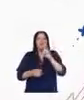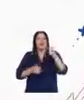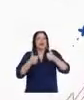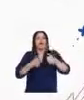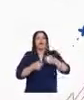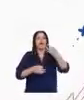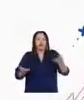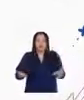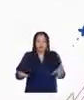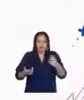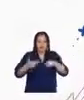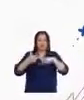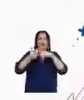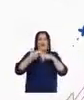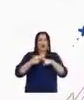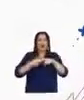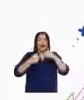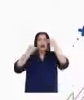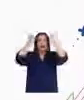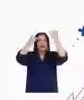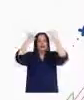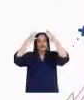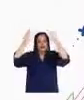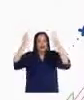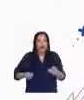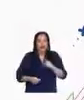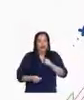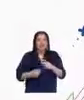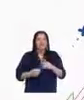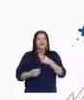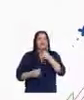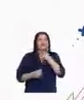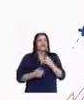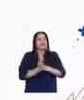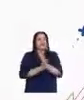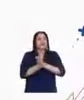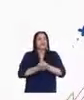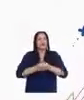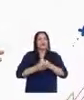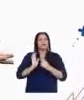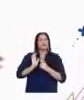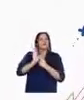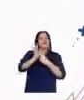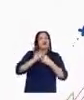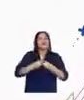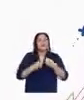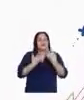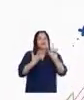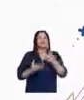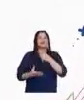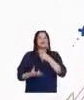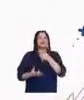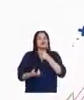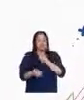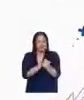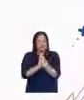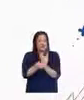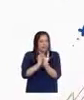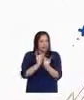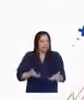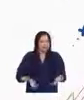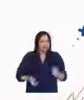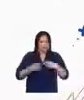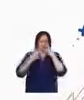Los creativos, personas que gustan de los subjetivos, necesitan expresarse y les agrada el cambio. Y por